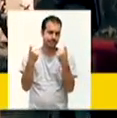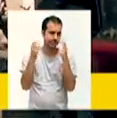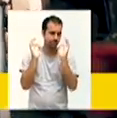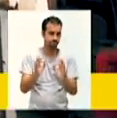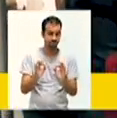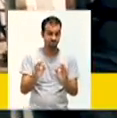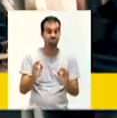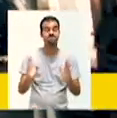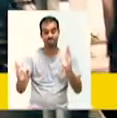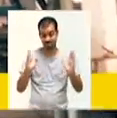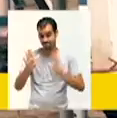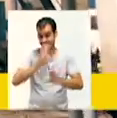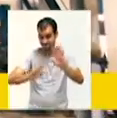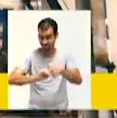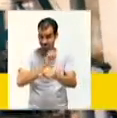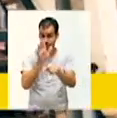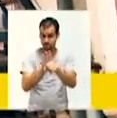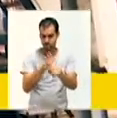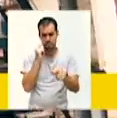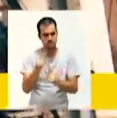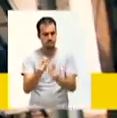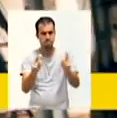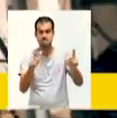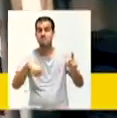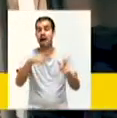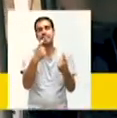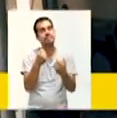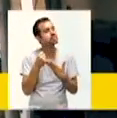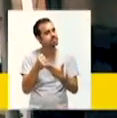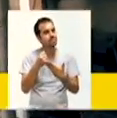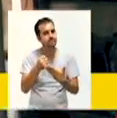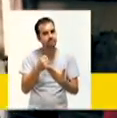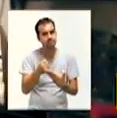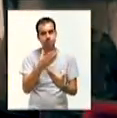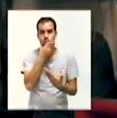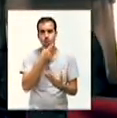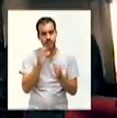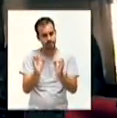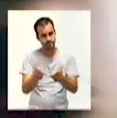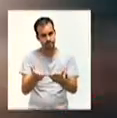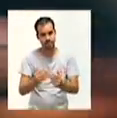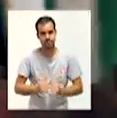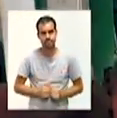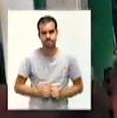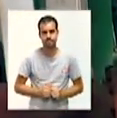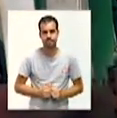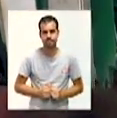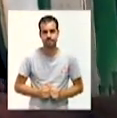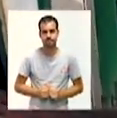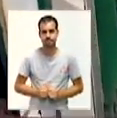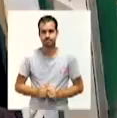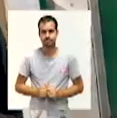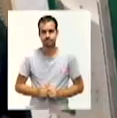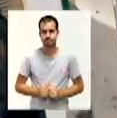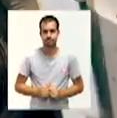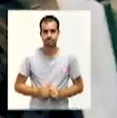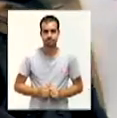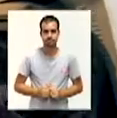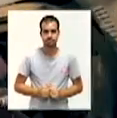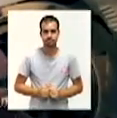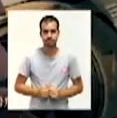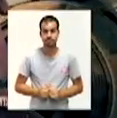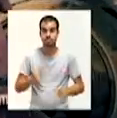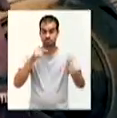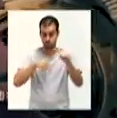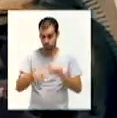esenciales en tiempos de COVID-19, donde muchos necesitan de una mano amiga para seguir adelante. Y para hablar de juventud emprendedora,